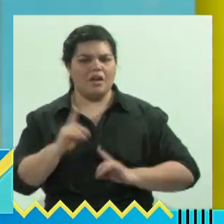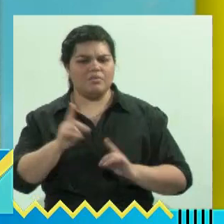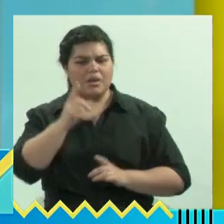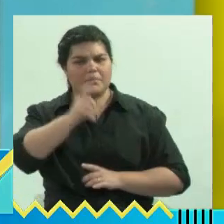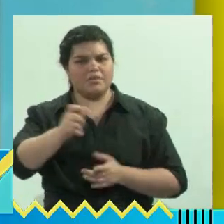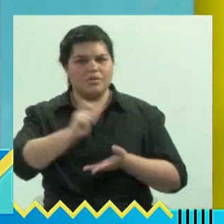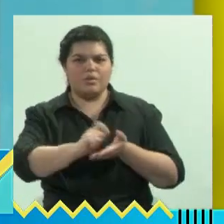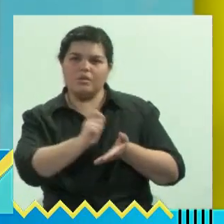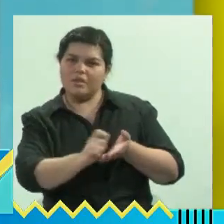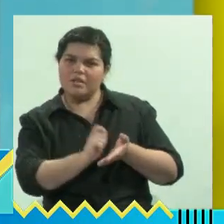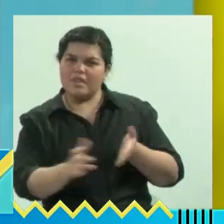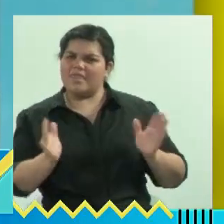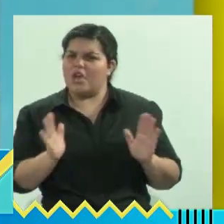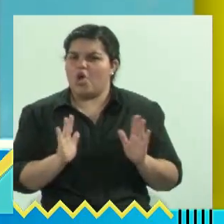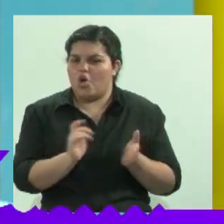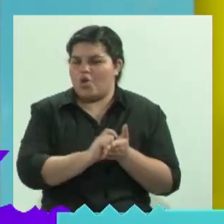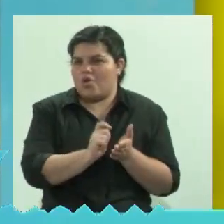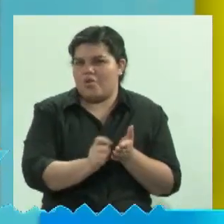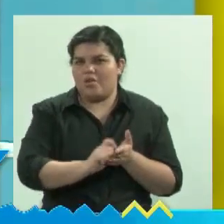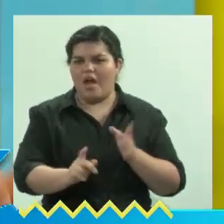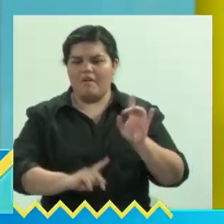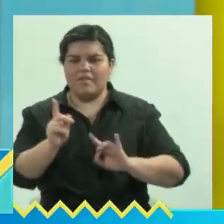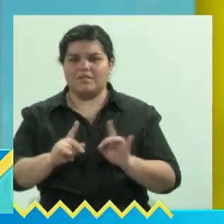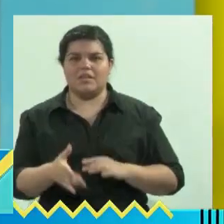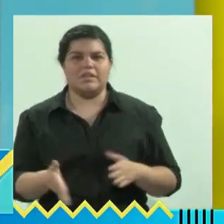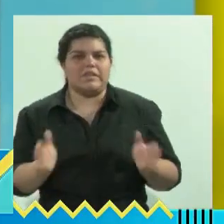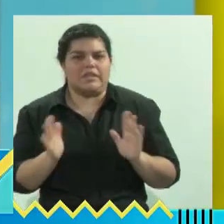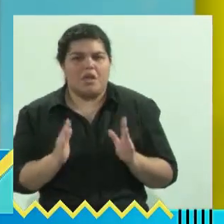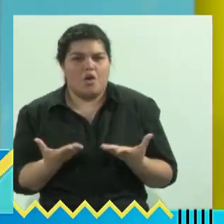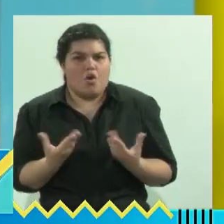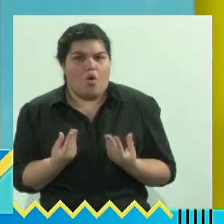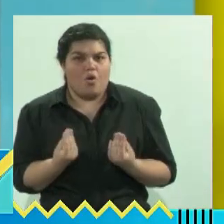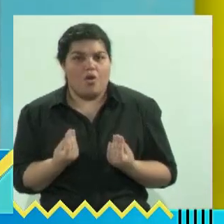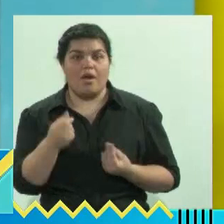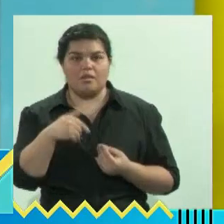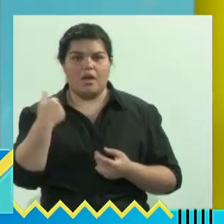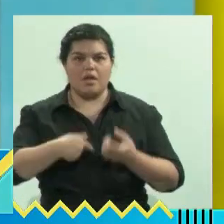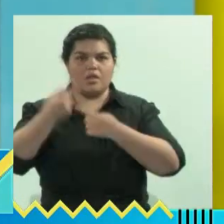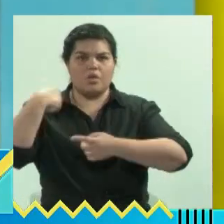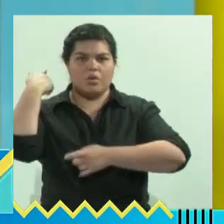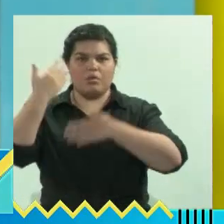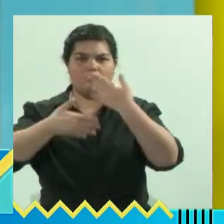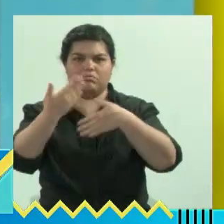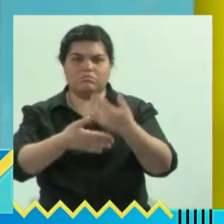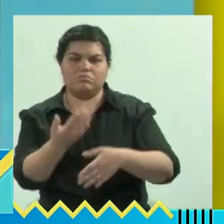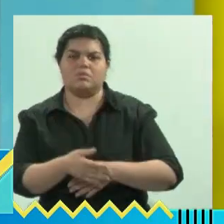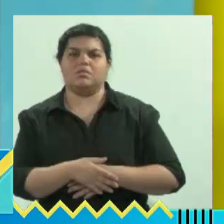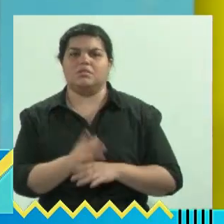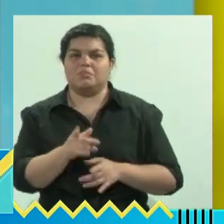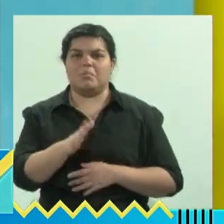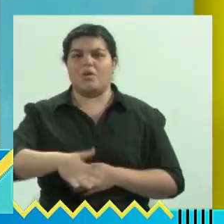también, que muchas veces esto de meter el terror, ¿no?, en estas historias que se van generando en la sociedad, en esas